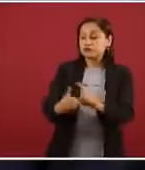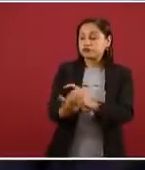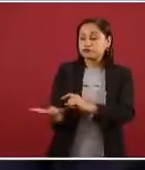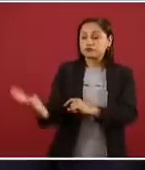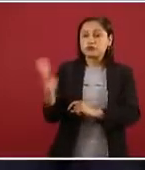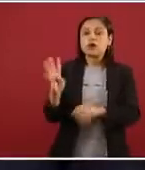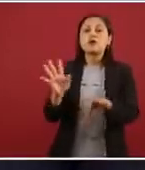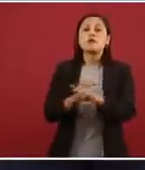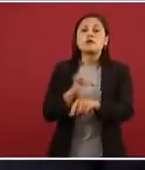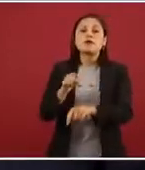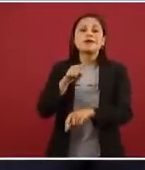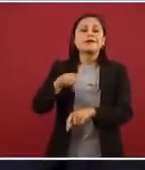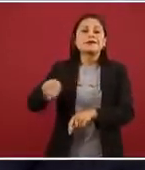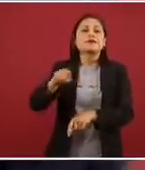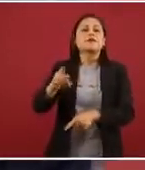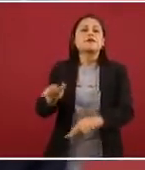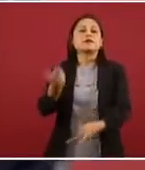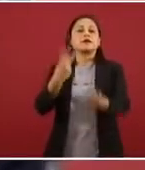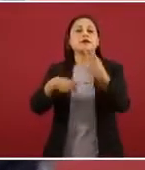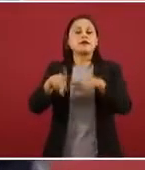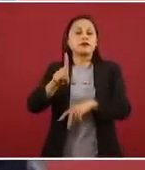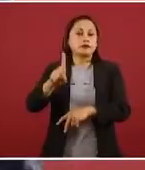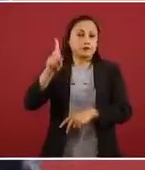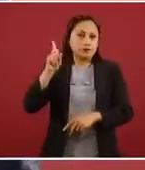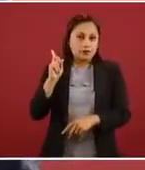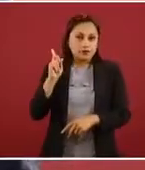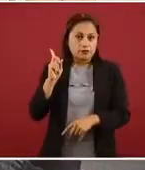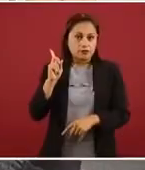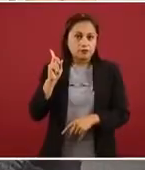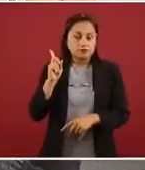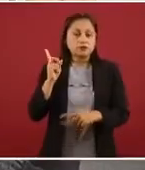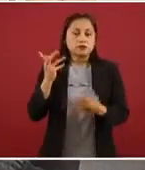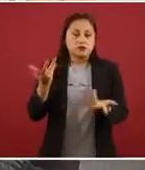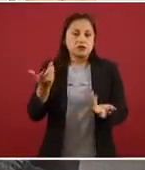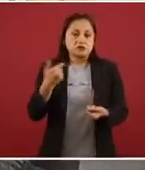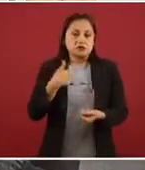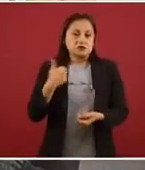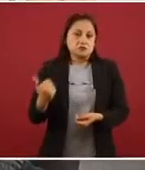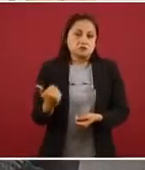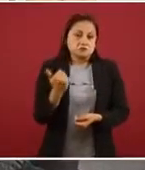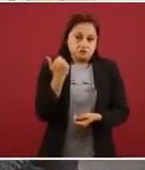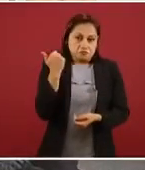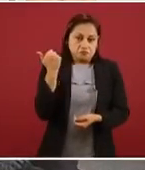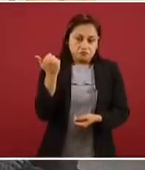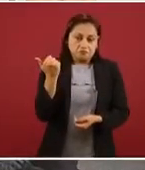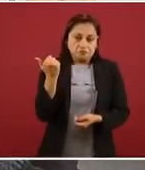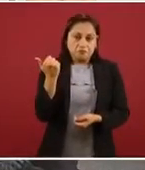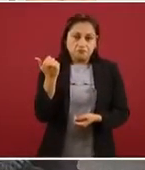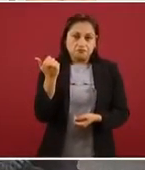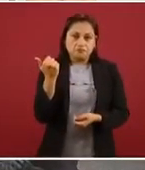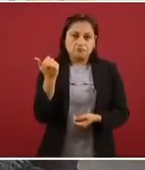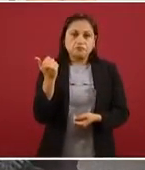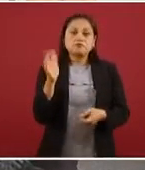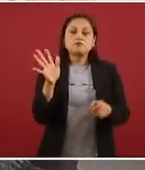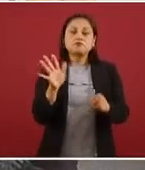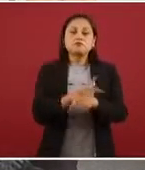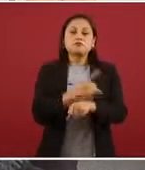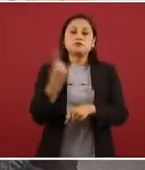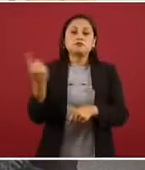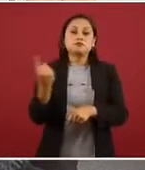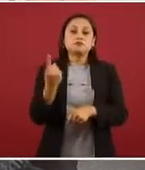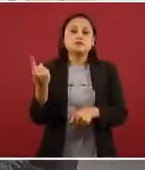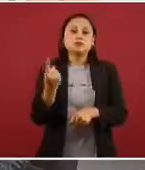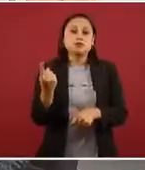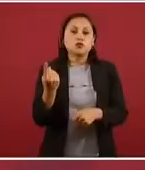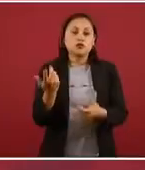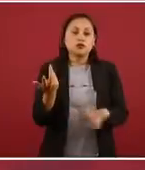domingo y aproveché, porque no se trata de que estemos haciendo